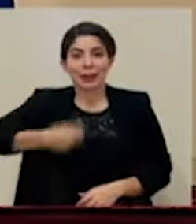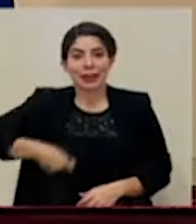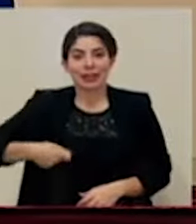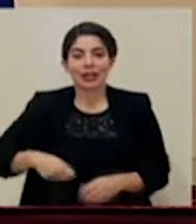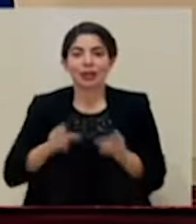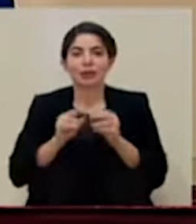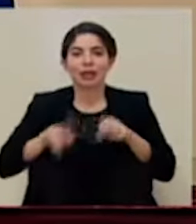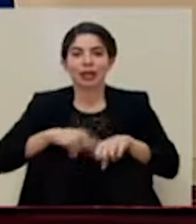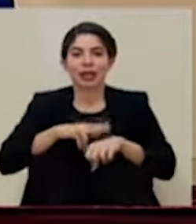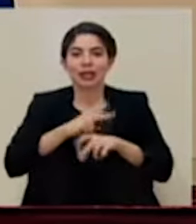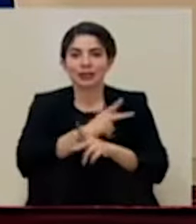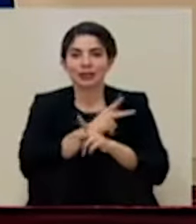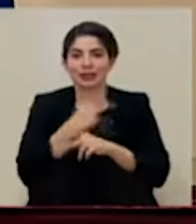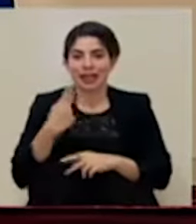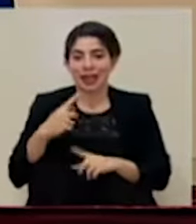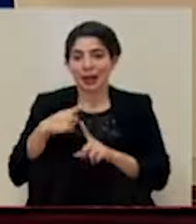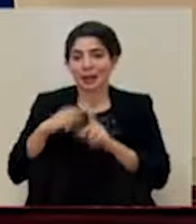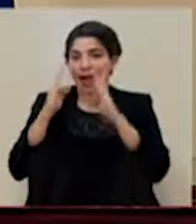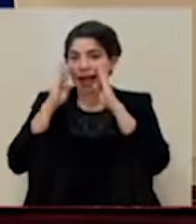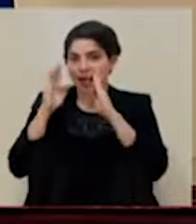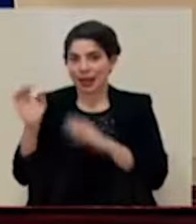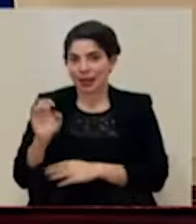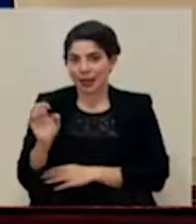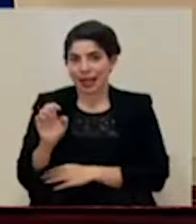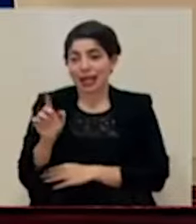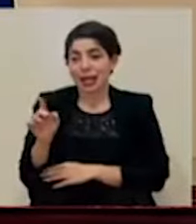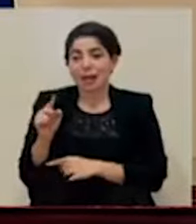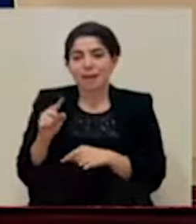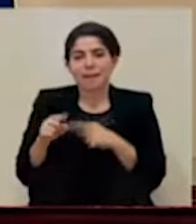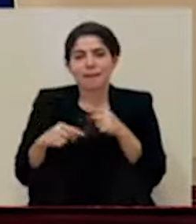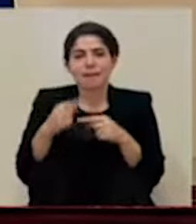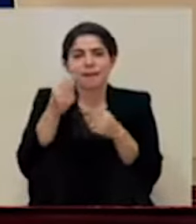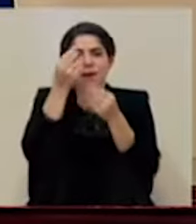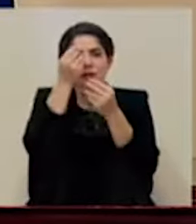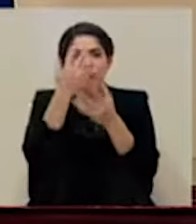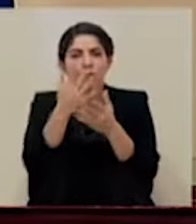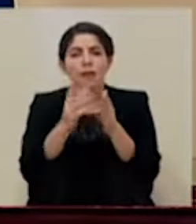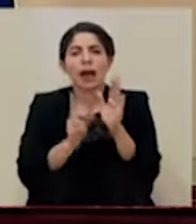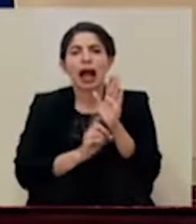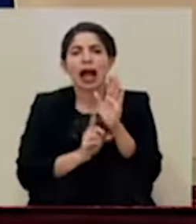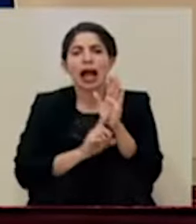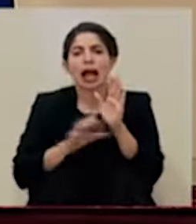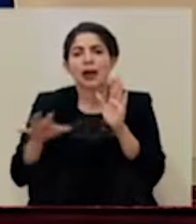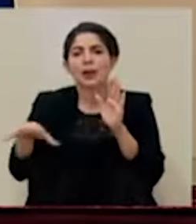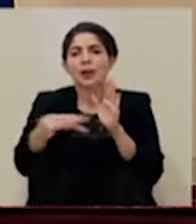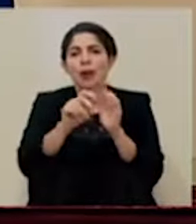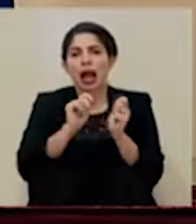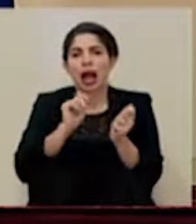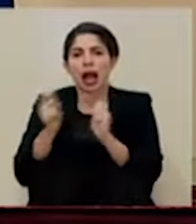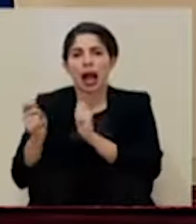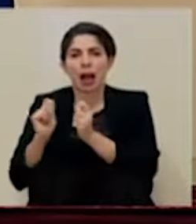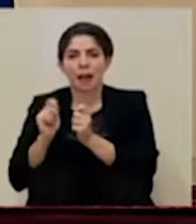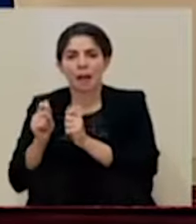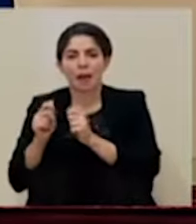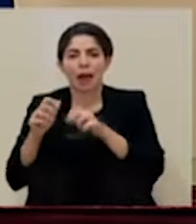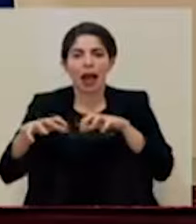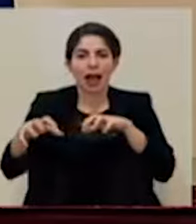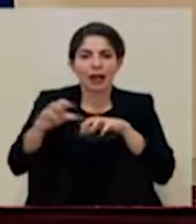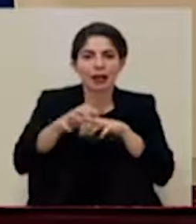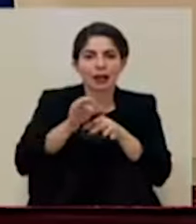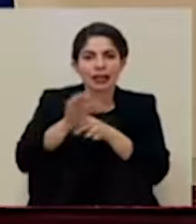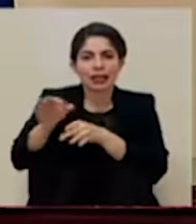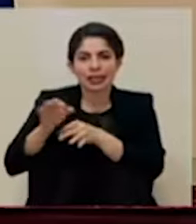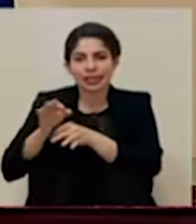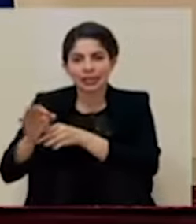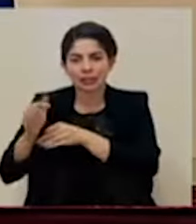Riesgos y Atención de Emergencias, quien nos informará sobre el cambio de alertas en cantones y distritos del